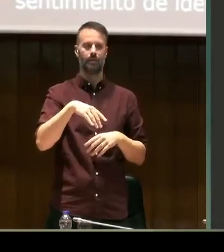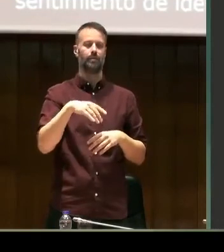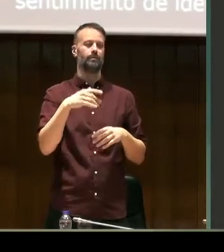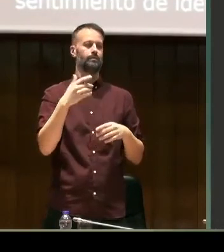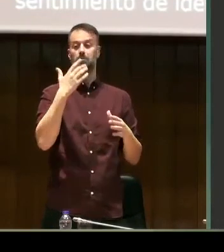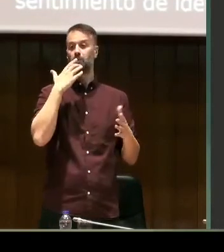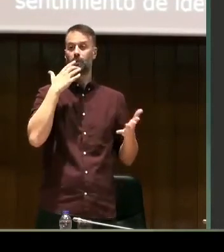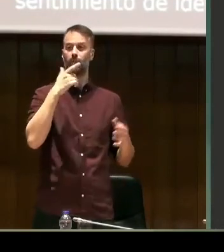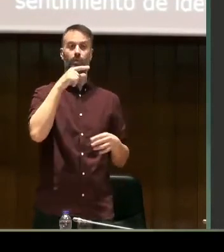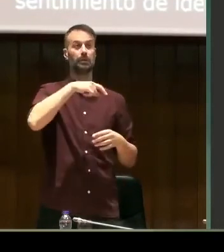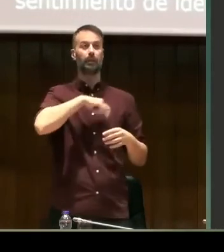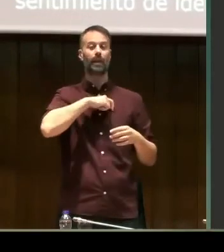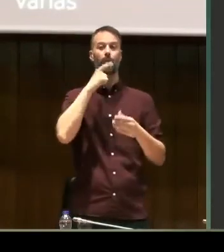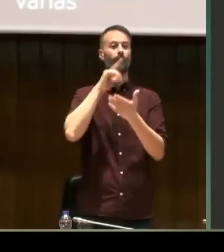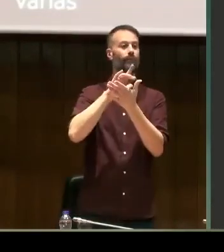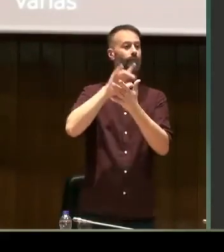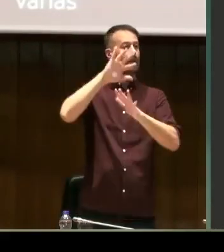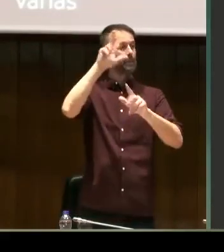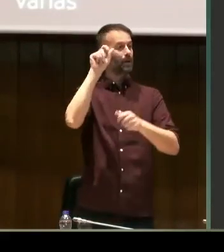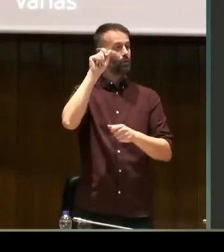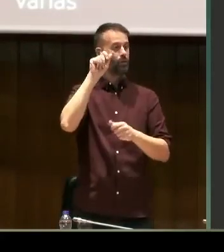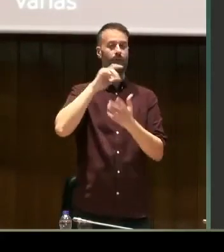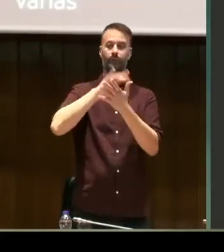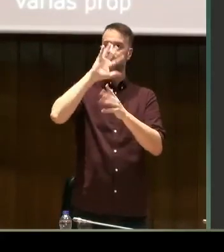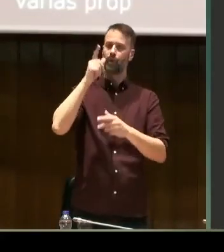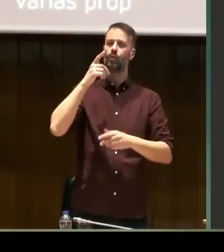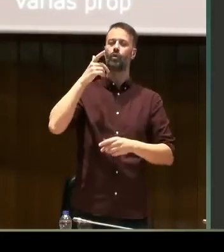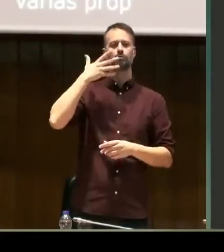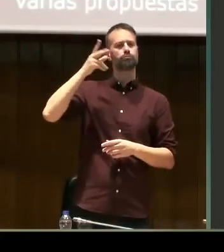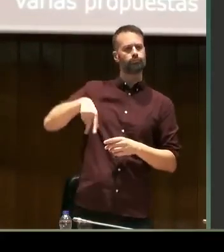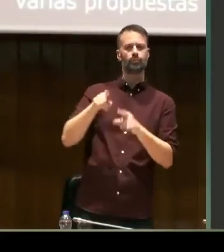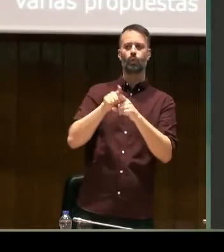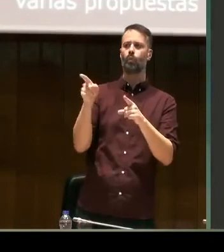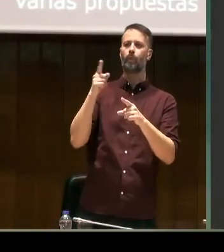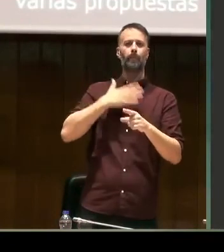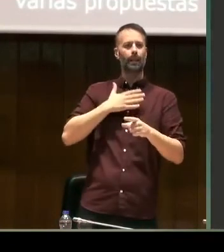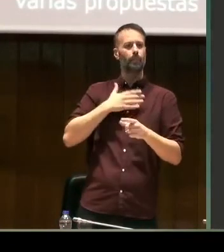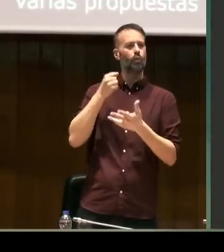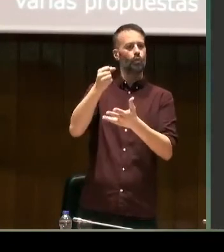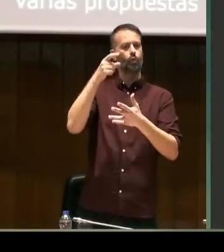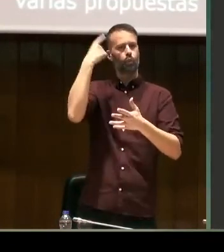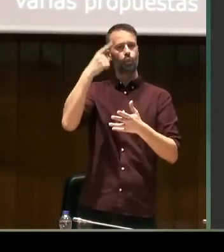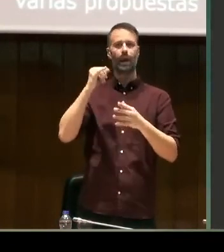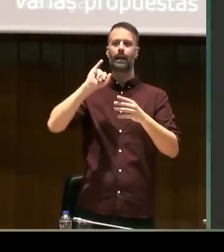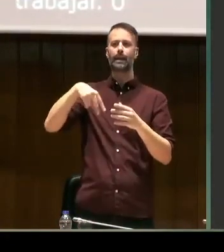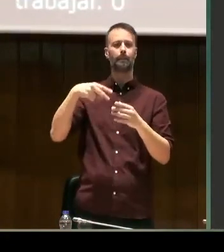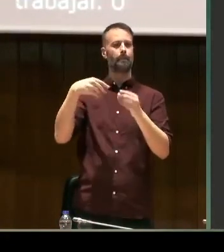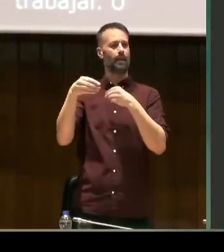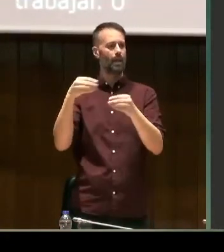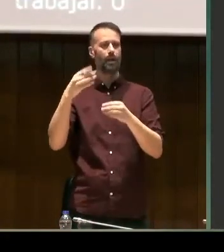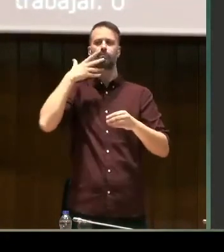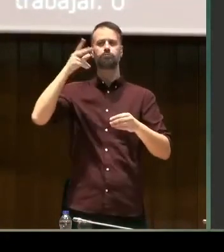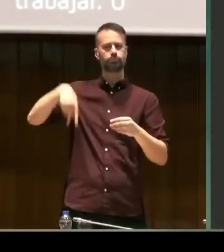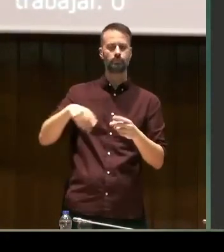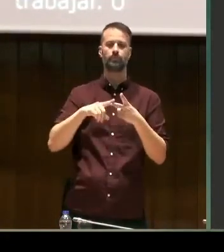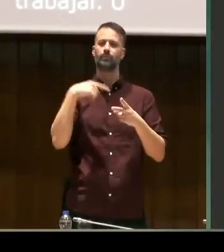de las lenguas de signos como patrimonio cultural inmaterial. En España, por ejemplo, ya tenemos varios elementos que están reconocidos en esta categoría. Uno es